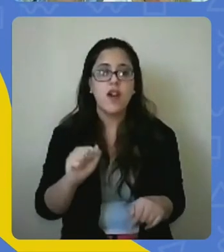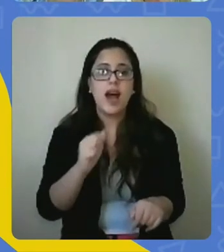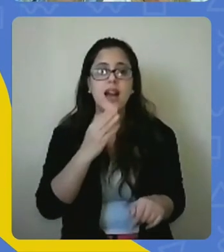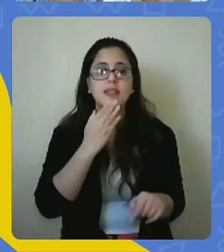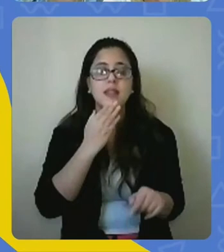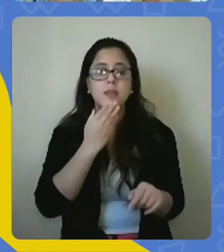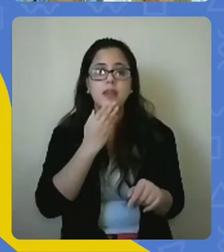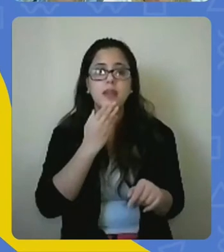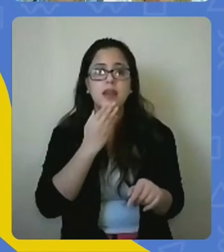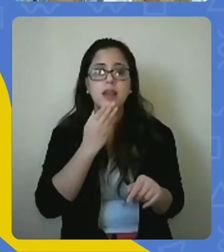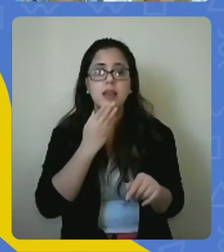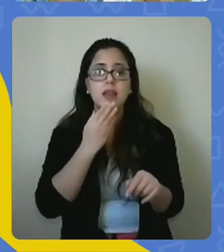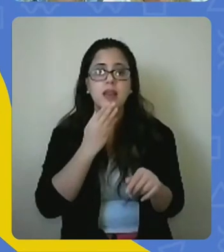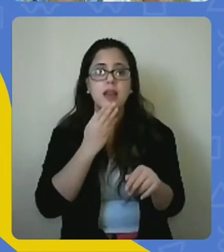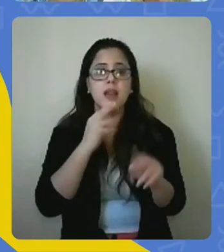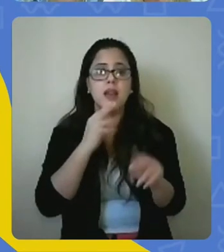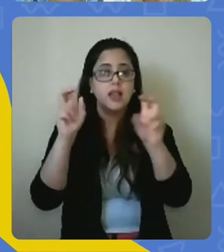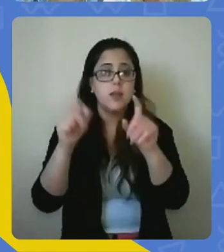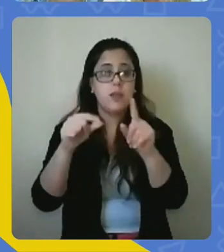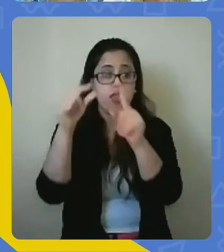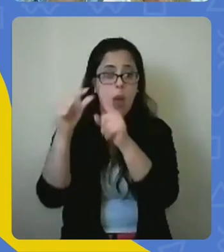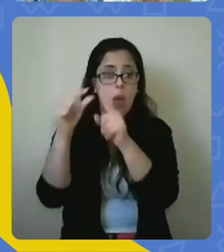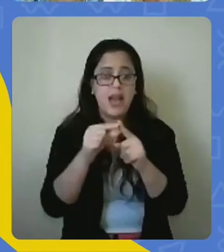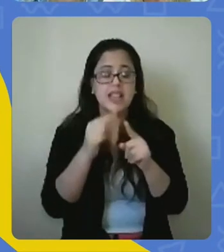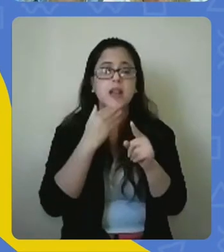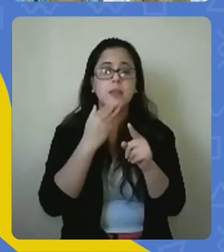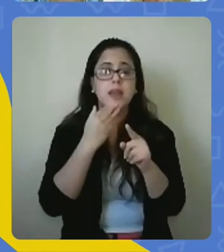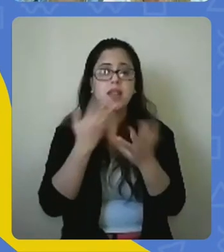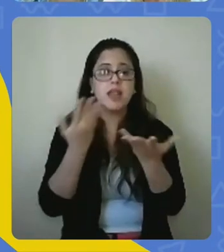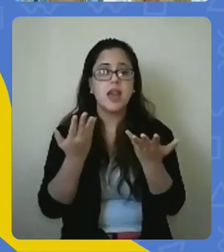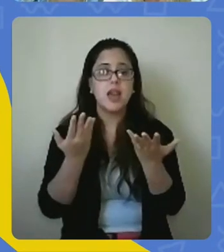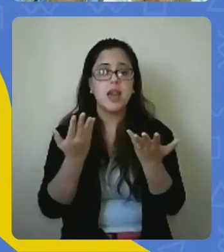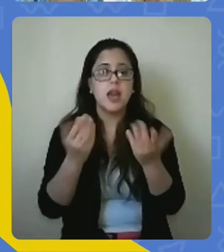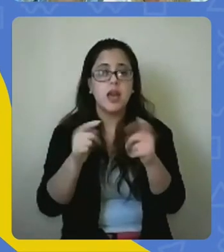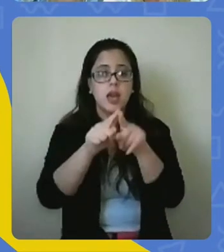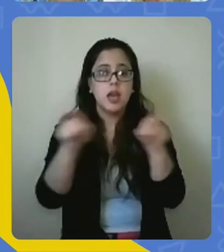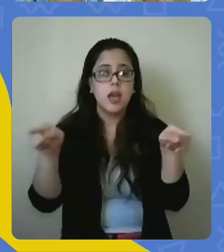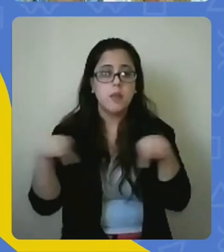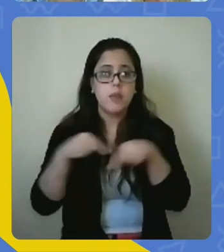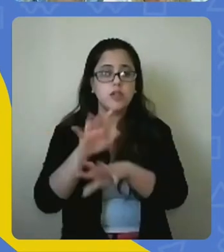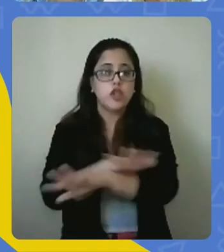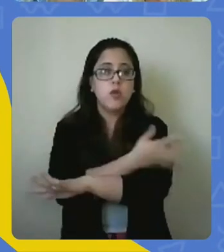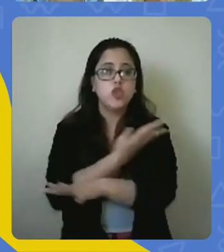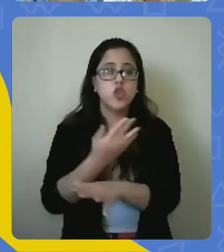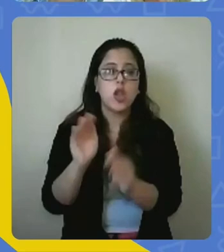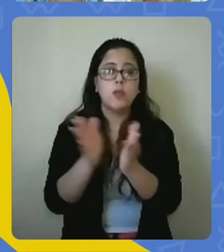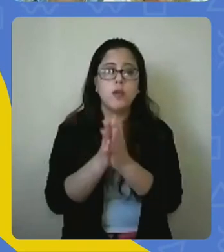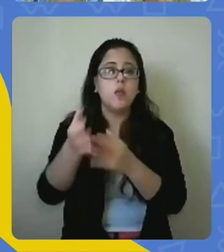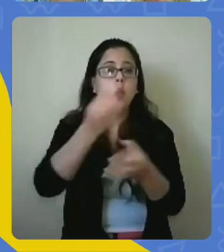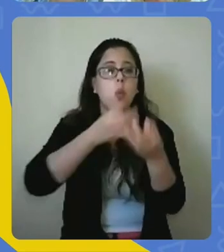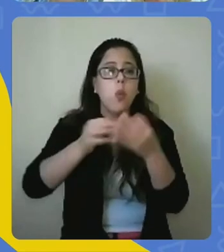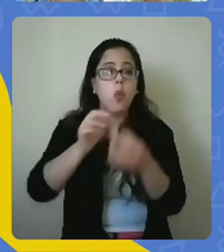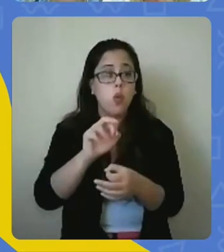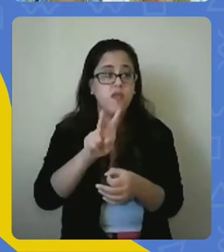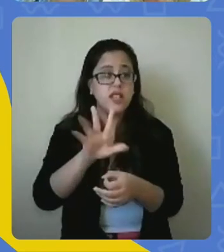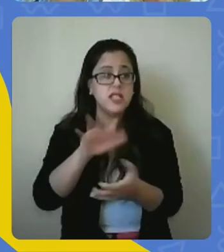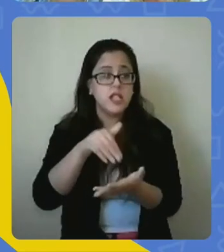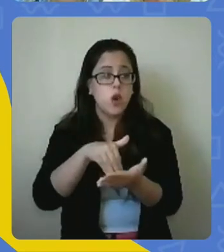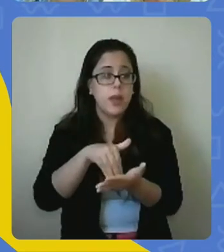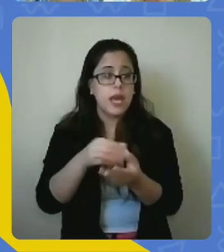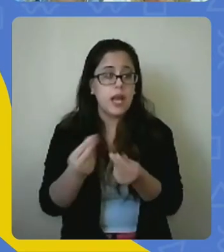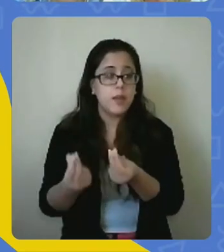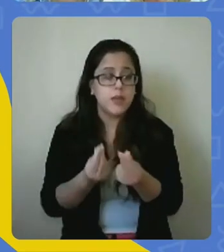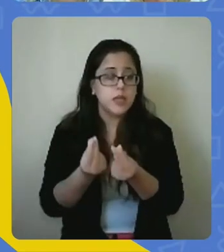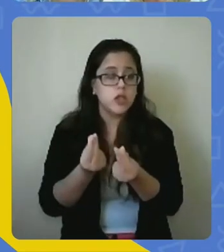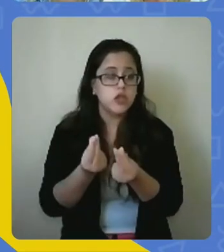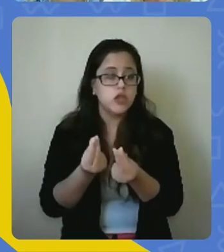Emociones. Aquí corríjanme, creo que es 25.000. Sí, creo, estoy casi 100% segura que sí,